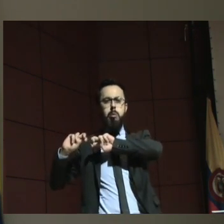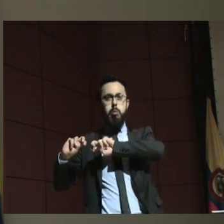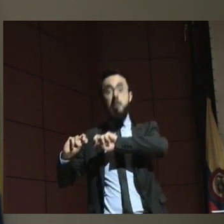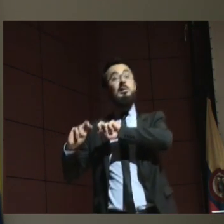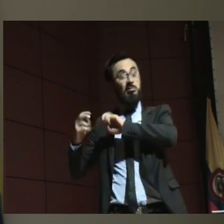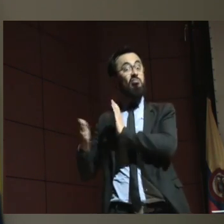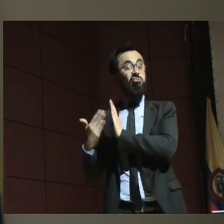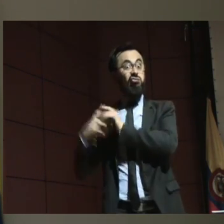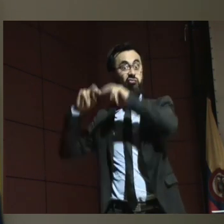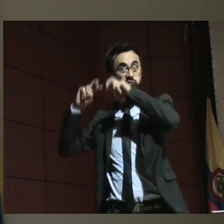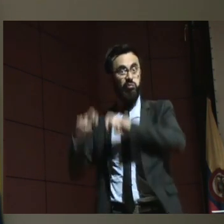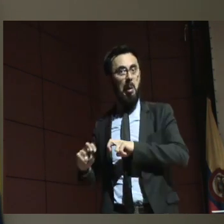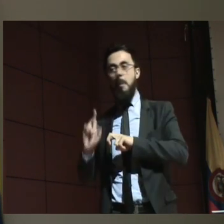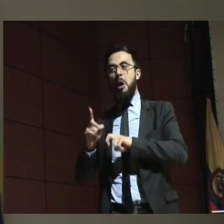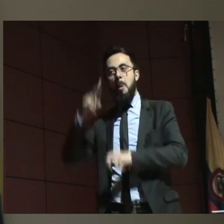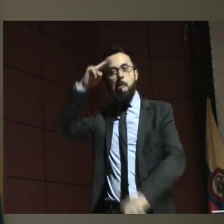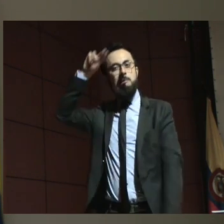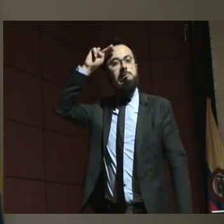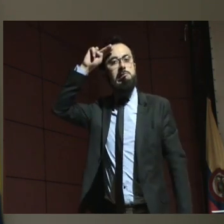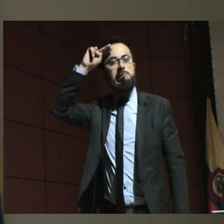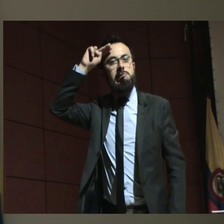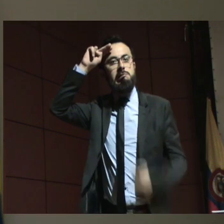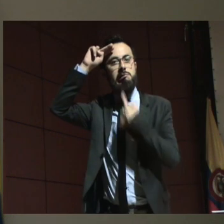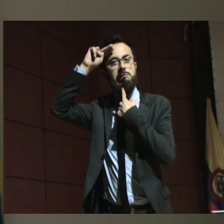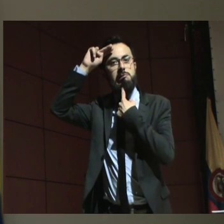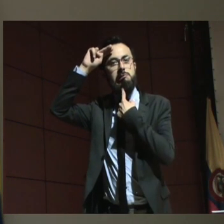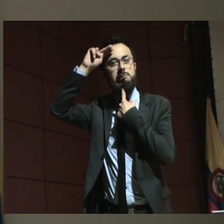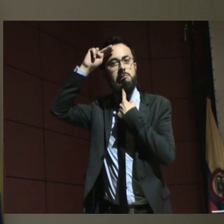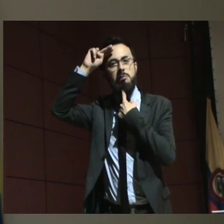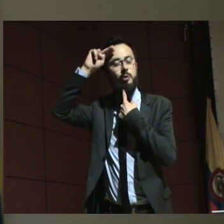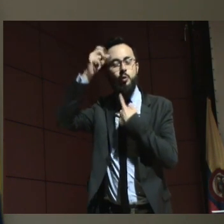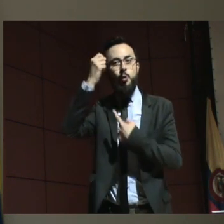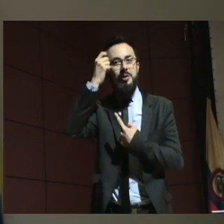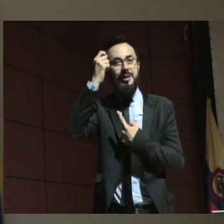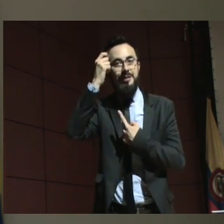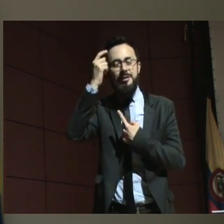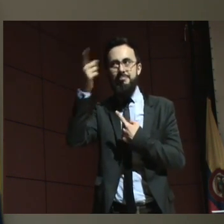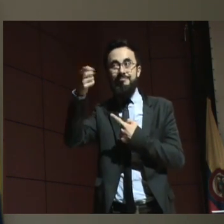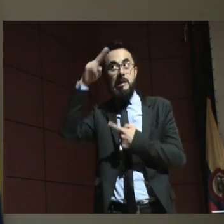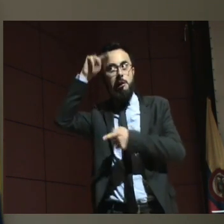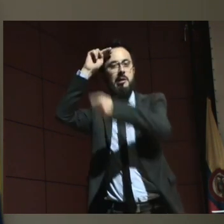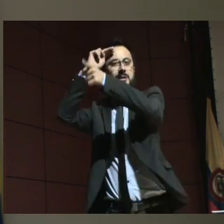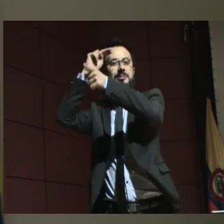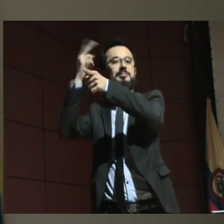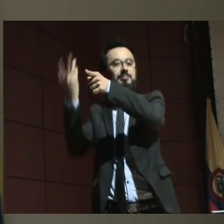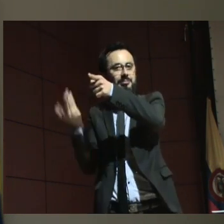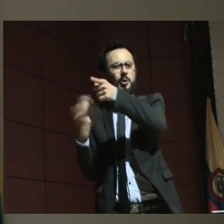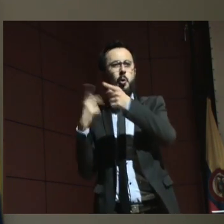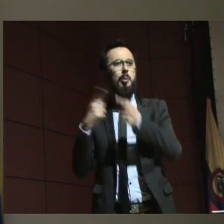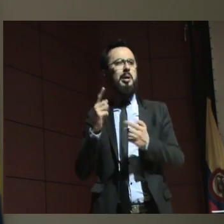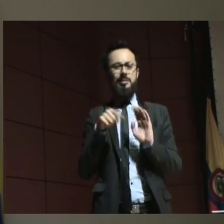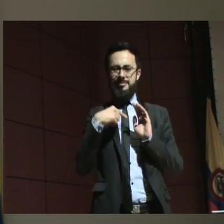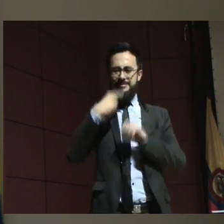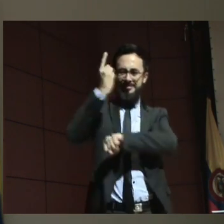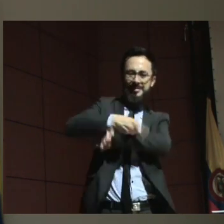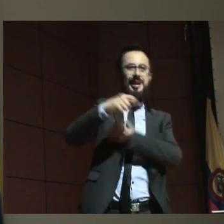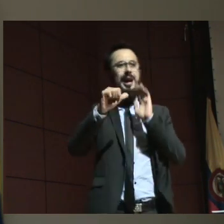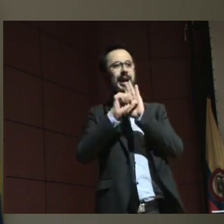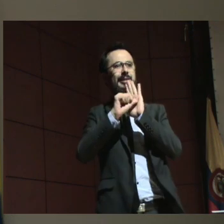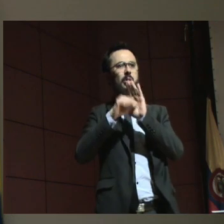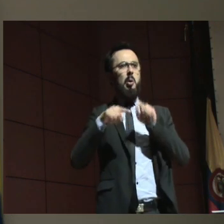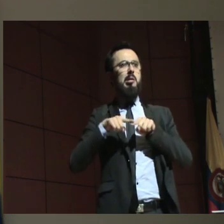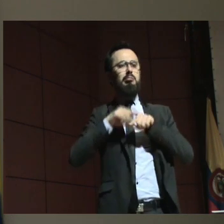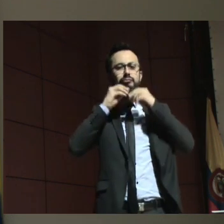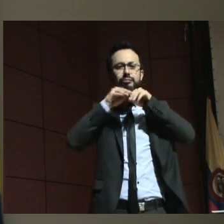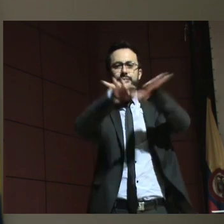en su resuelve, primero, no hubiera declarado exequible el artículo de ninguna manera, y segundo, no hubiera hablado en el resuelve en esos términos, no hubiera